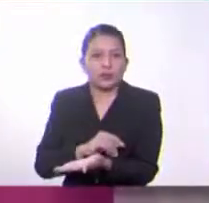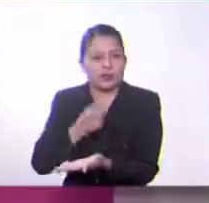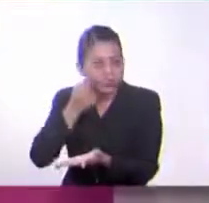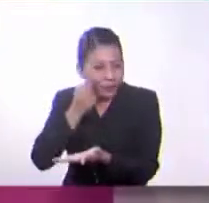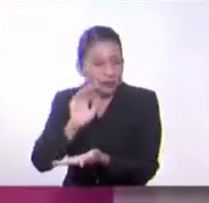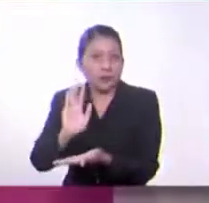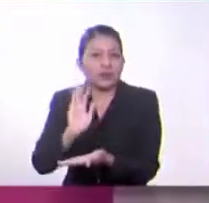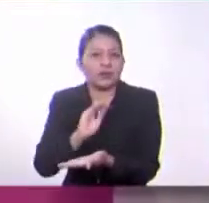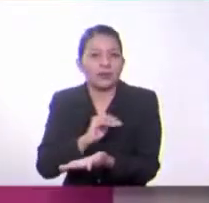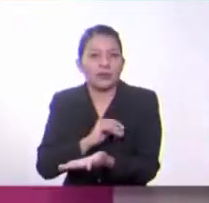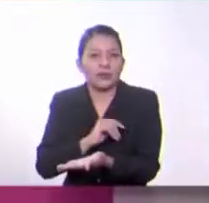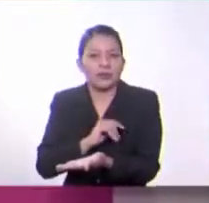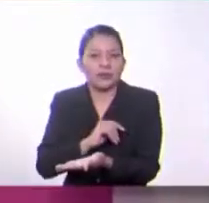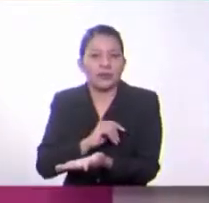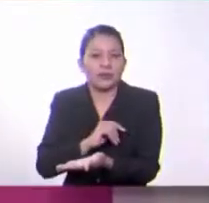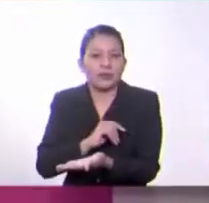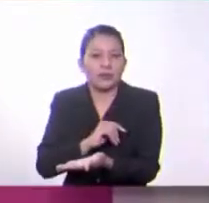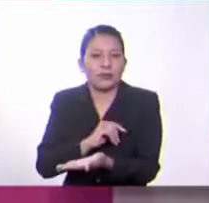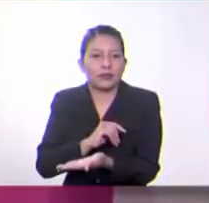bien, déjalo en blanco.